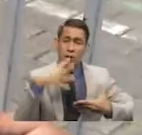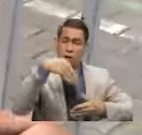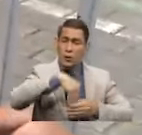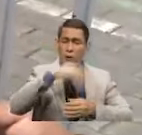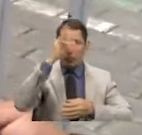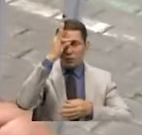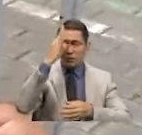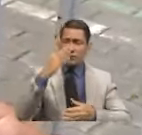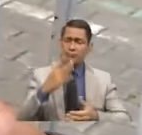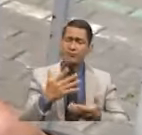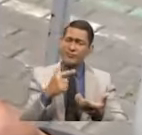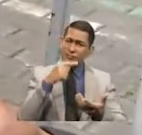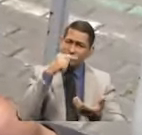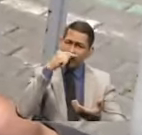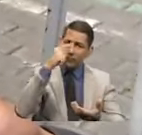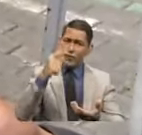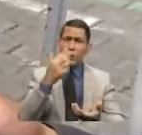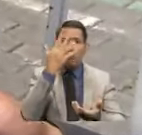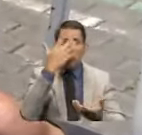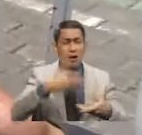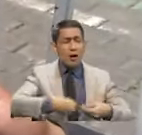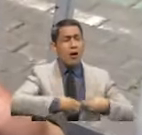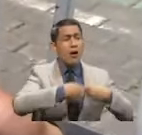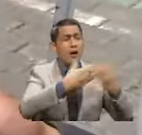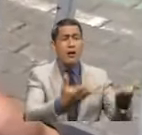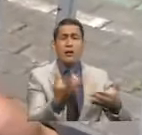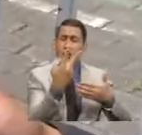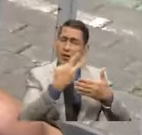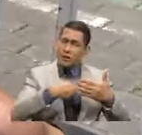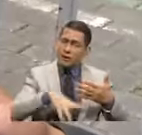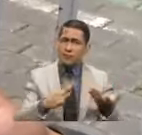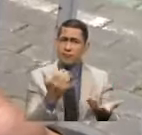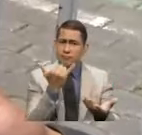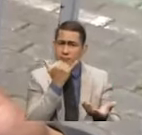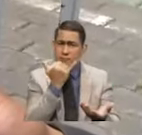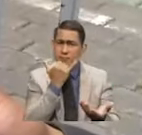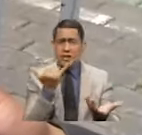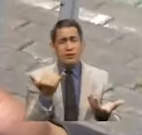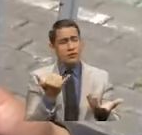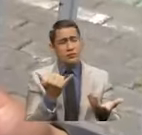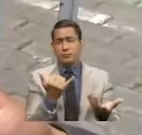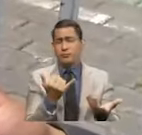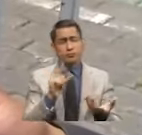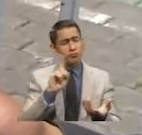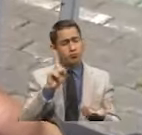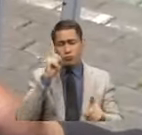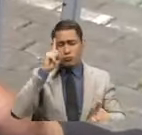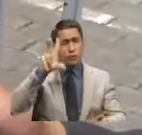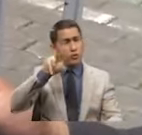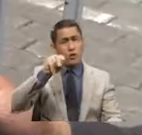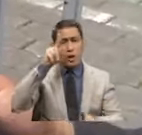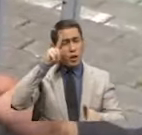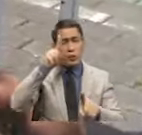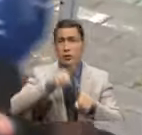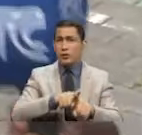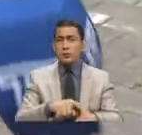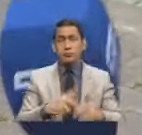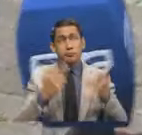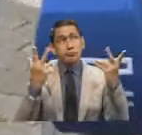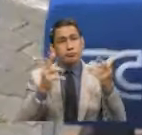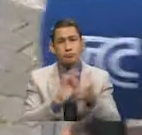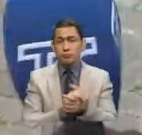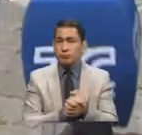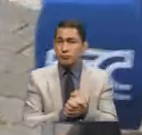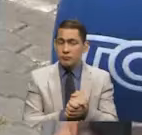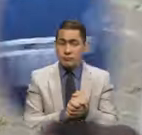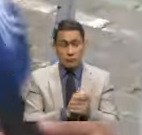horrible, ¿cómo va a regalar un hijo? Es imposible, inaudito. No, no. Jesús. ¿Considera usted que